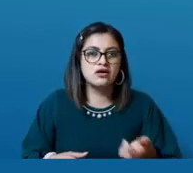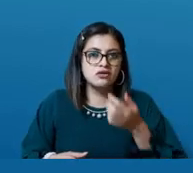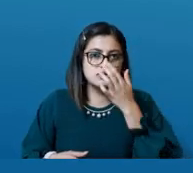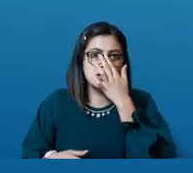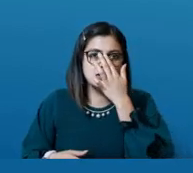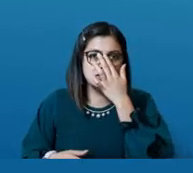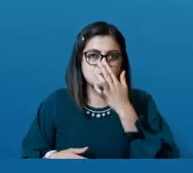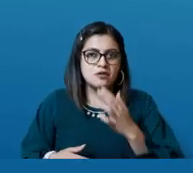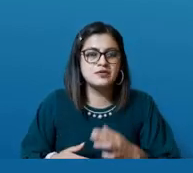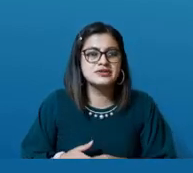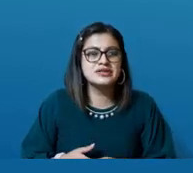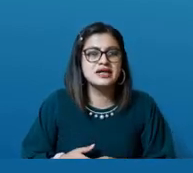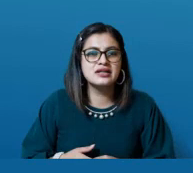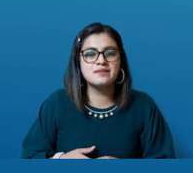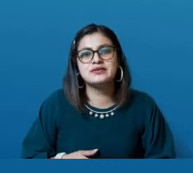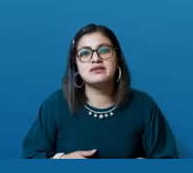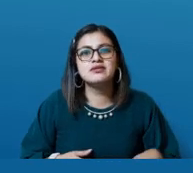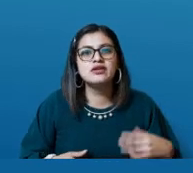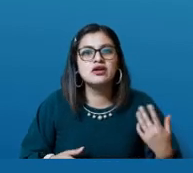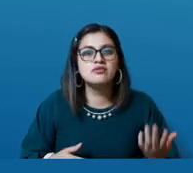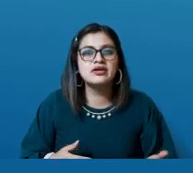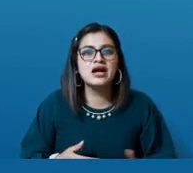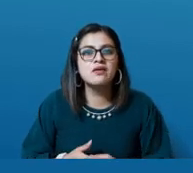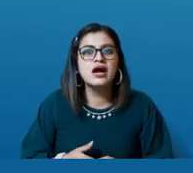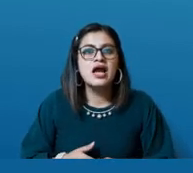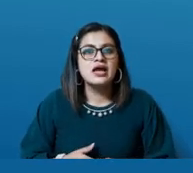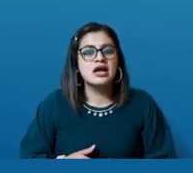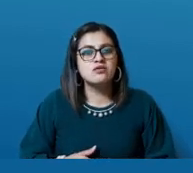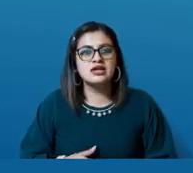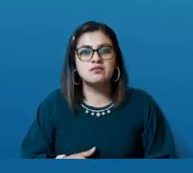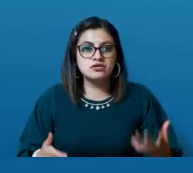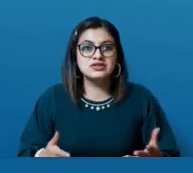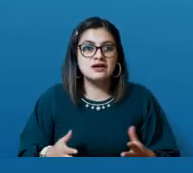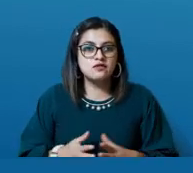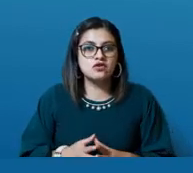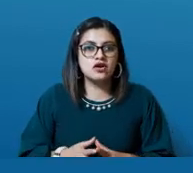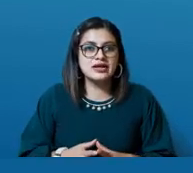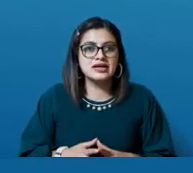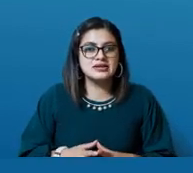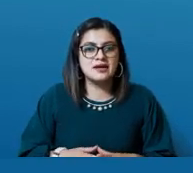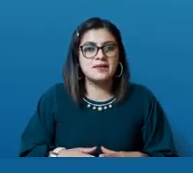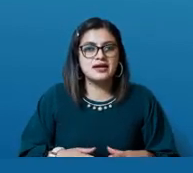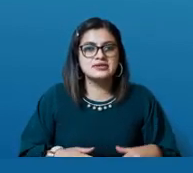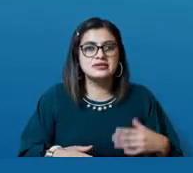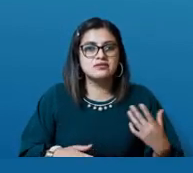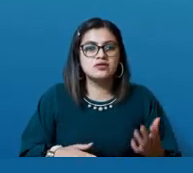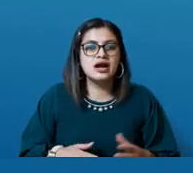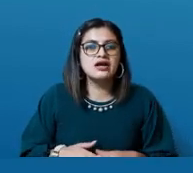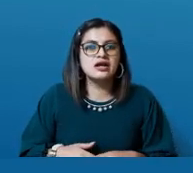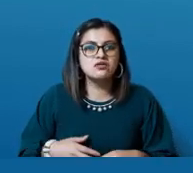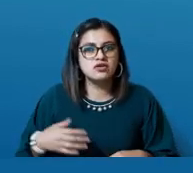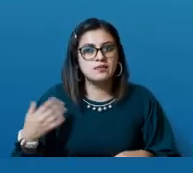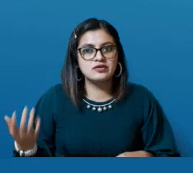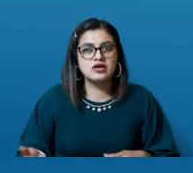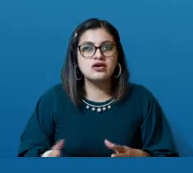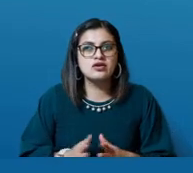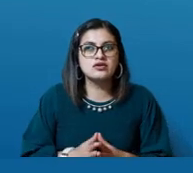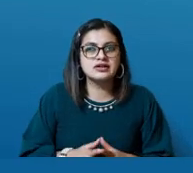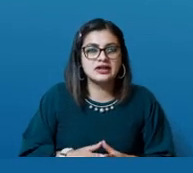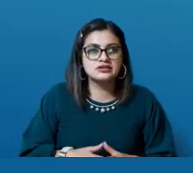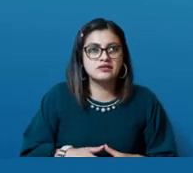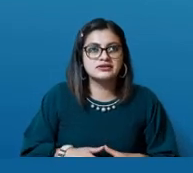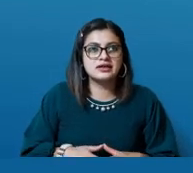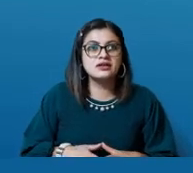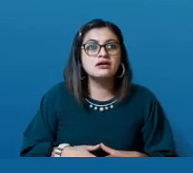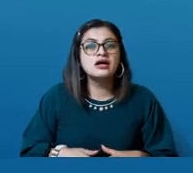algunos trajes coloniales de tipo princesa del departamento de Comayagua y algunas blusas folclóricas de La Esperanza y Tibucá y algunos pañuelos y